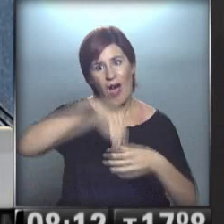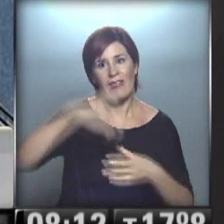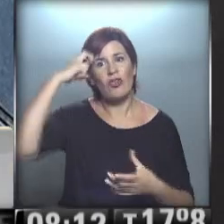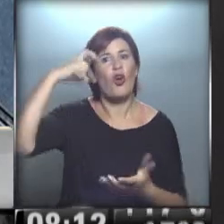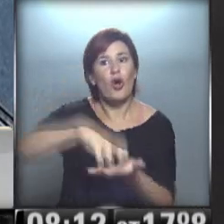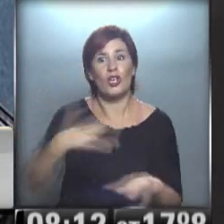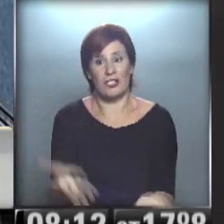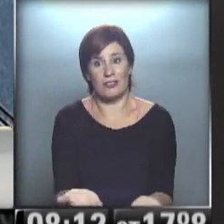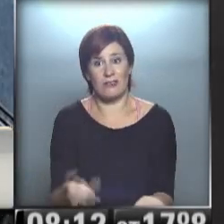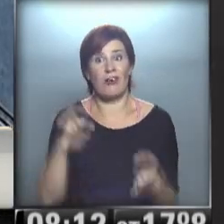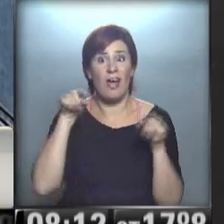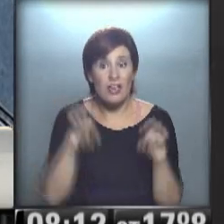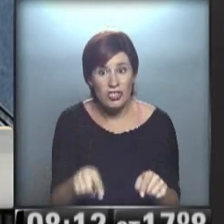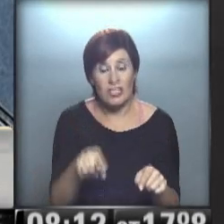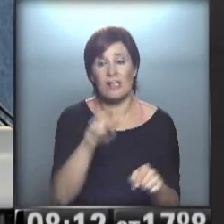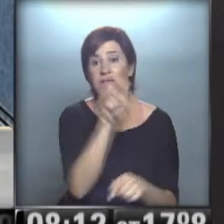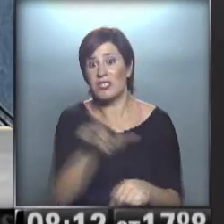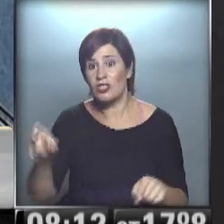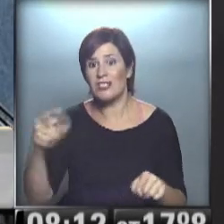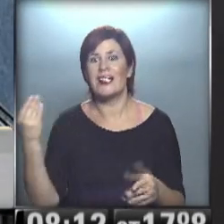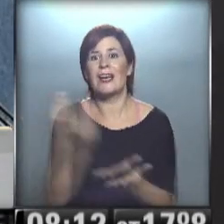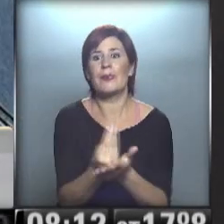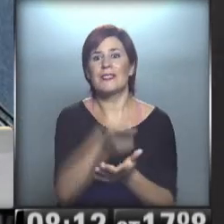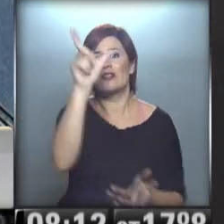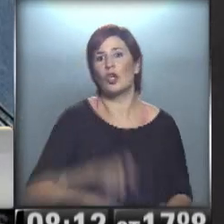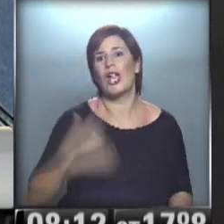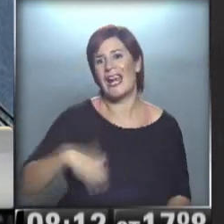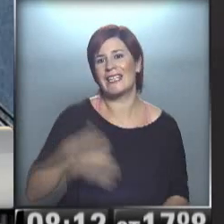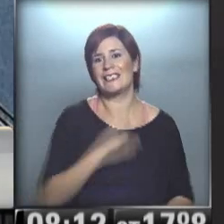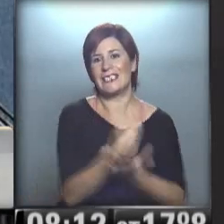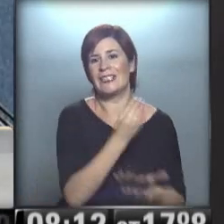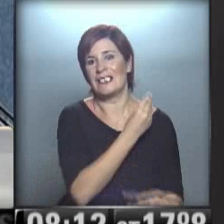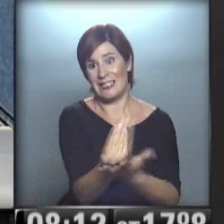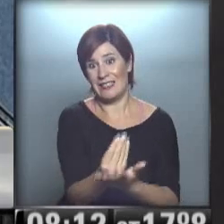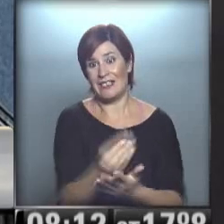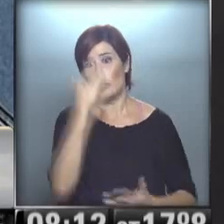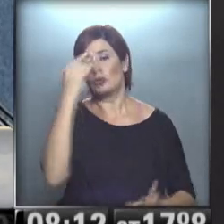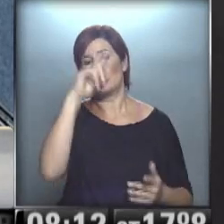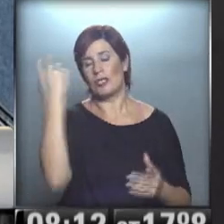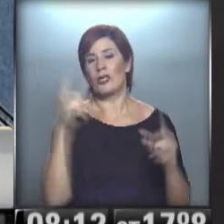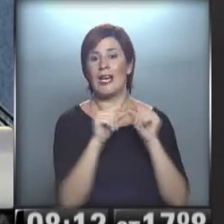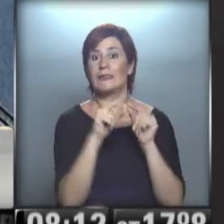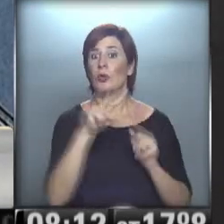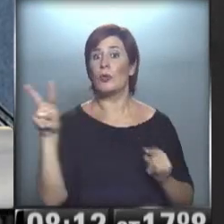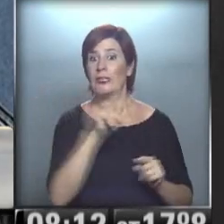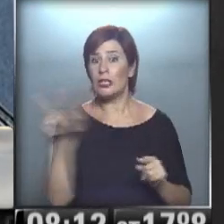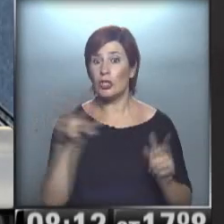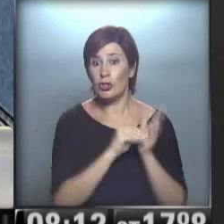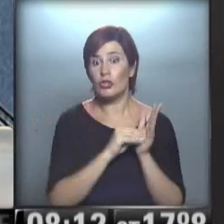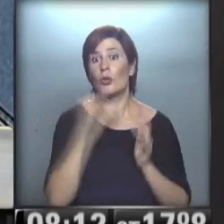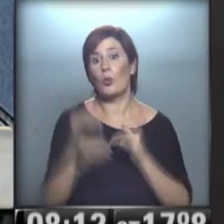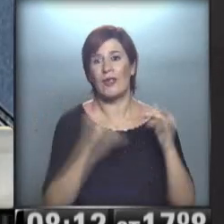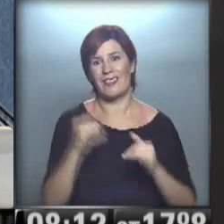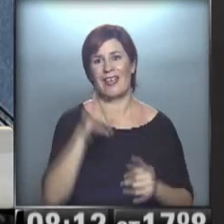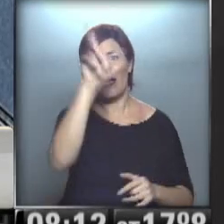la Nación, porque allí están los representantes del pueblo y en virtud del artículo 22 de la Constitución Nacional, el pueblo no delibera